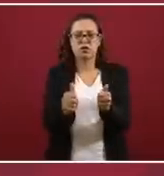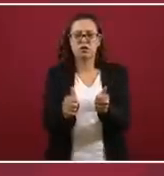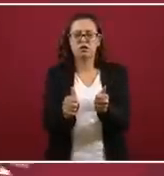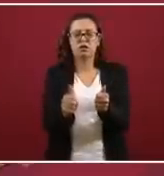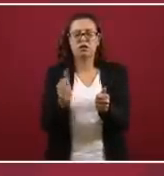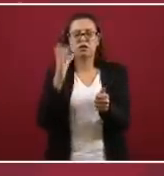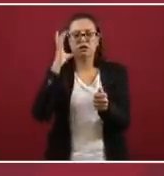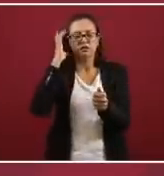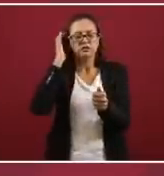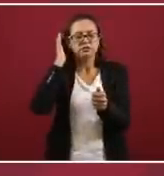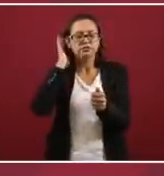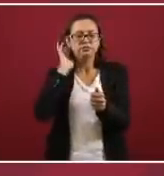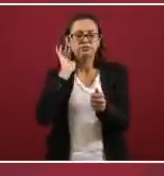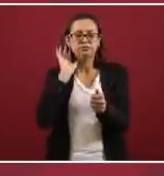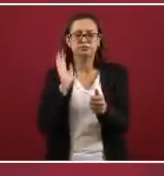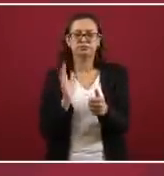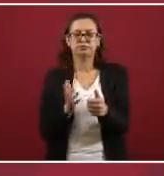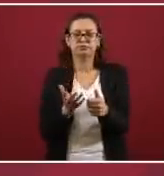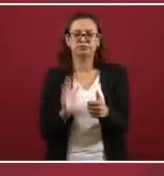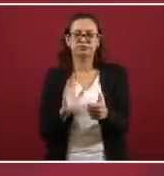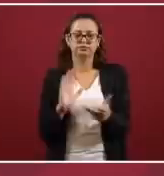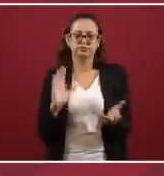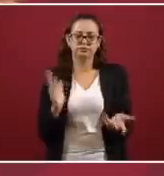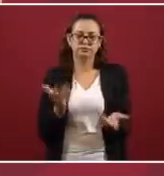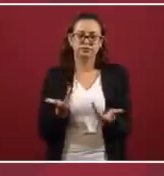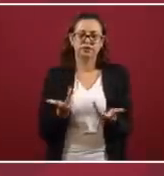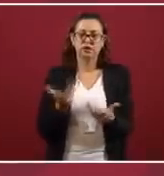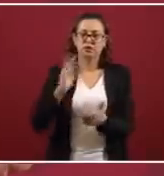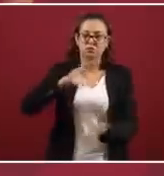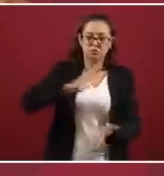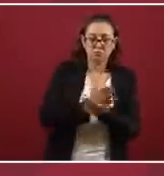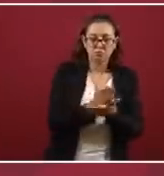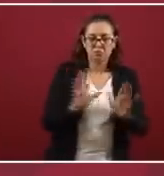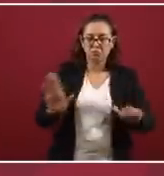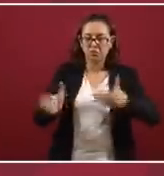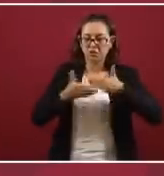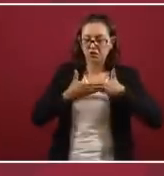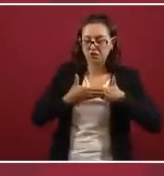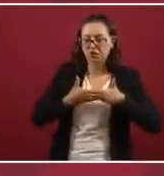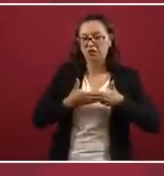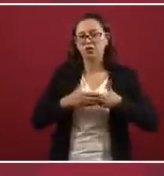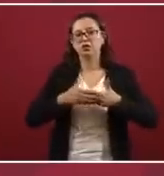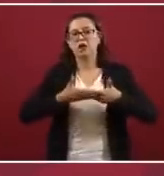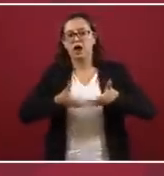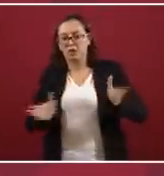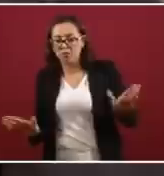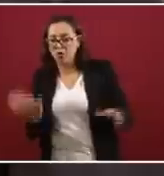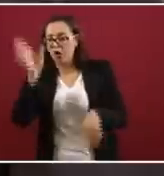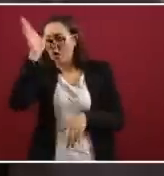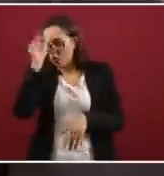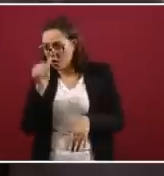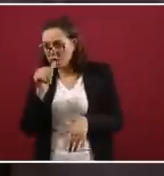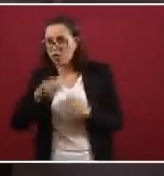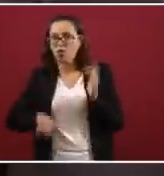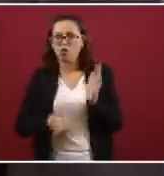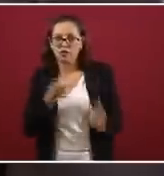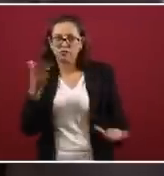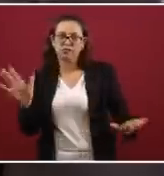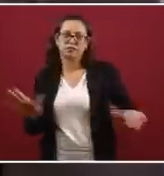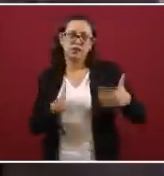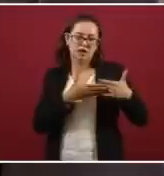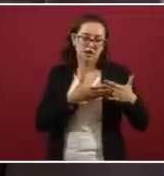Se mantuvo un paro, se abrió, se llegó a un acuerdo, se volvió a cerrar y en eso estamos,